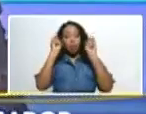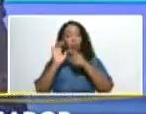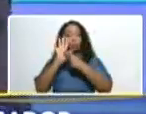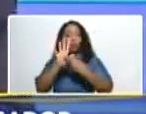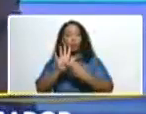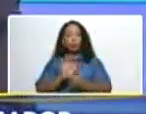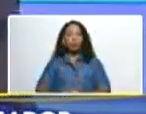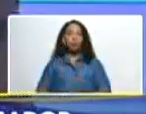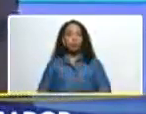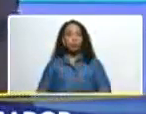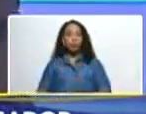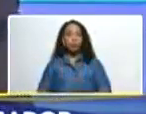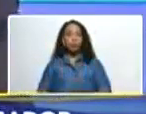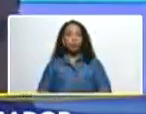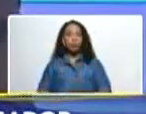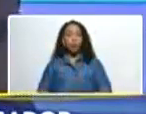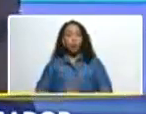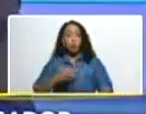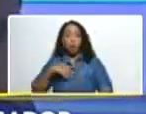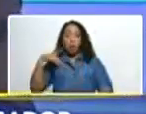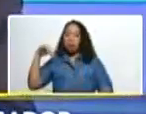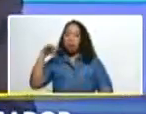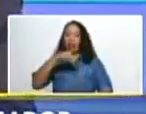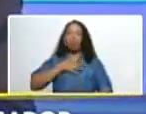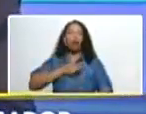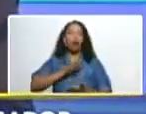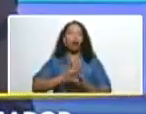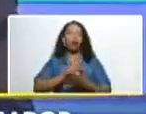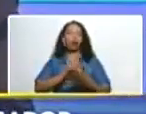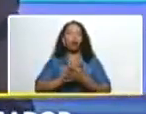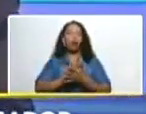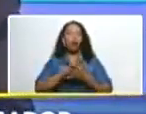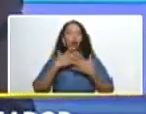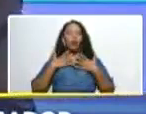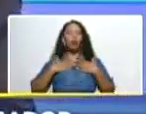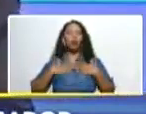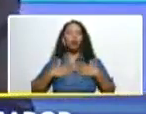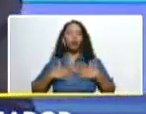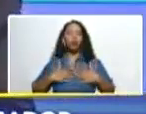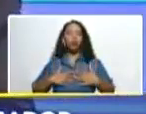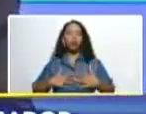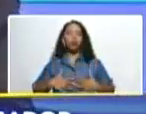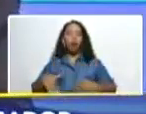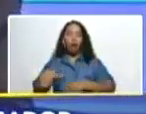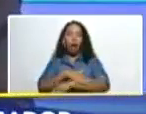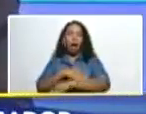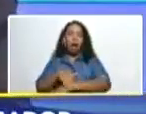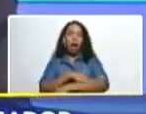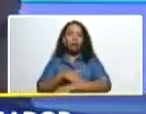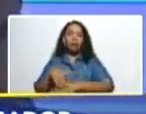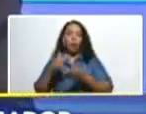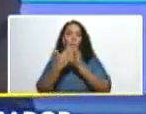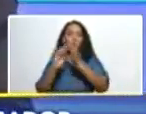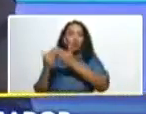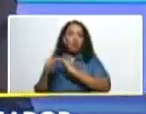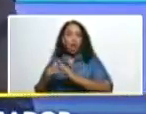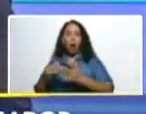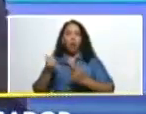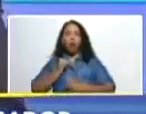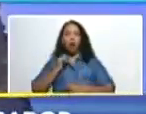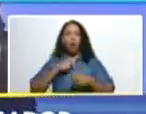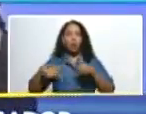tipo. Cuando tú puedes caminar por tu barrio, por tu comunidad, por tu avenida, por tu calle, por tu carretera, por tu bulevar, por